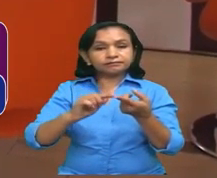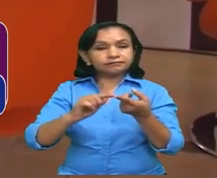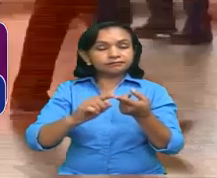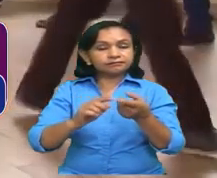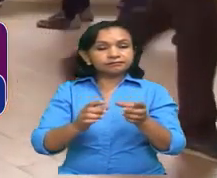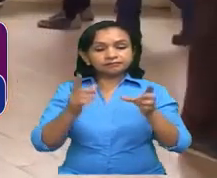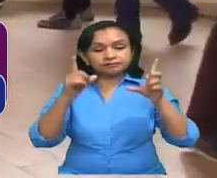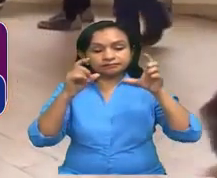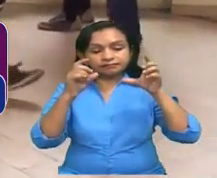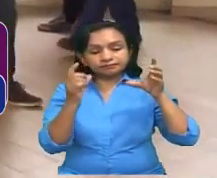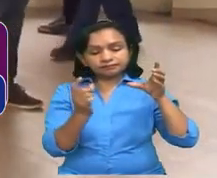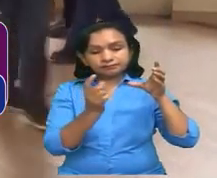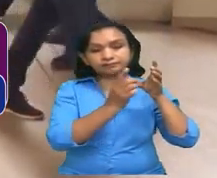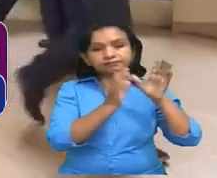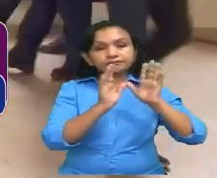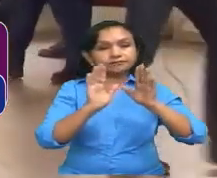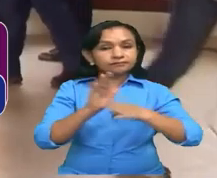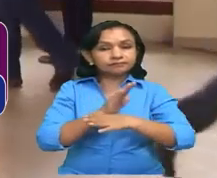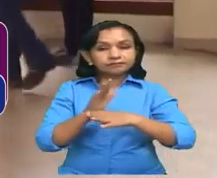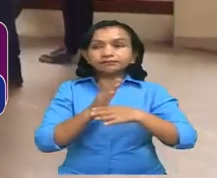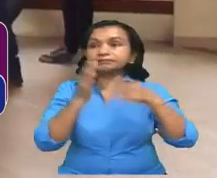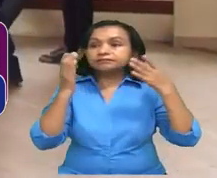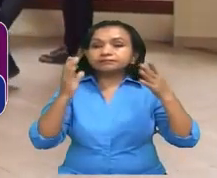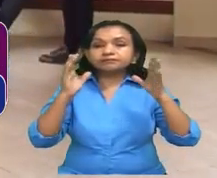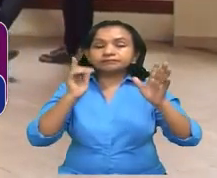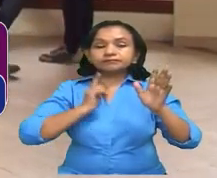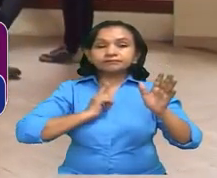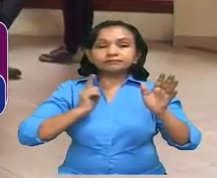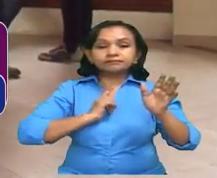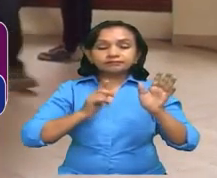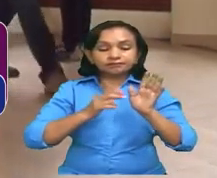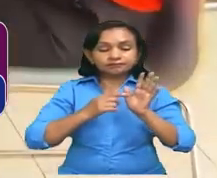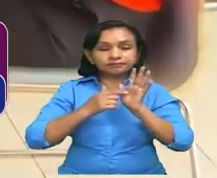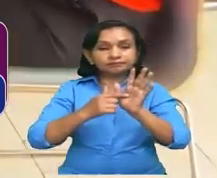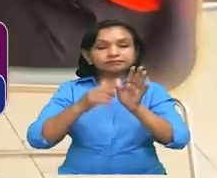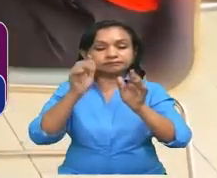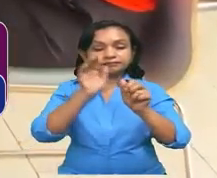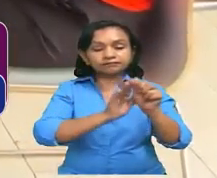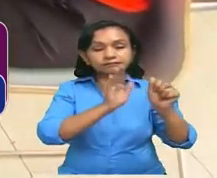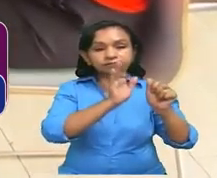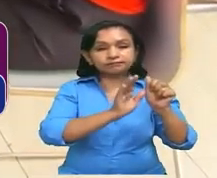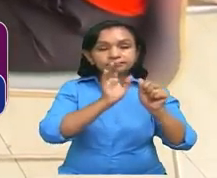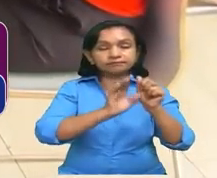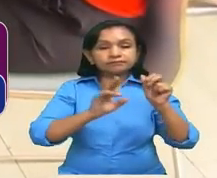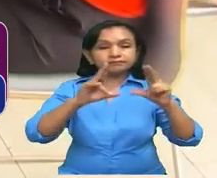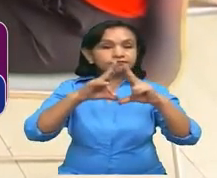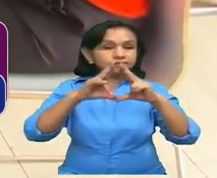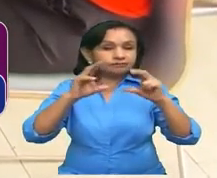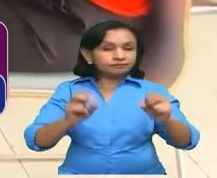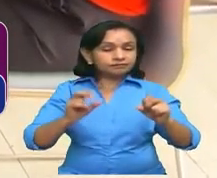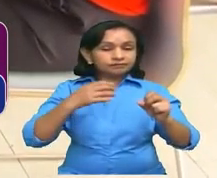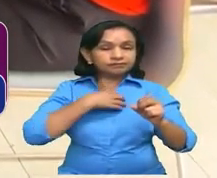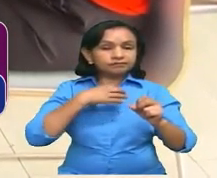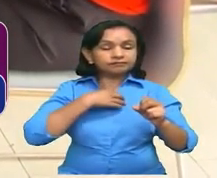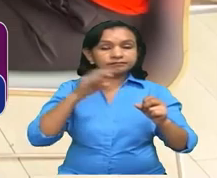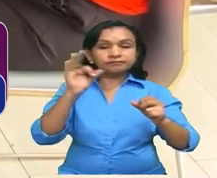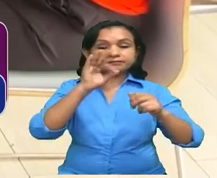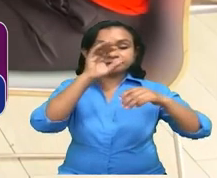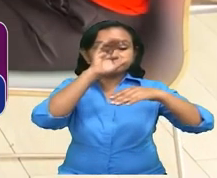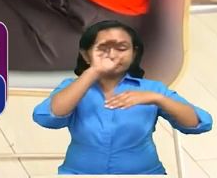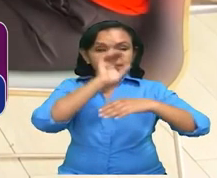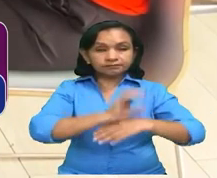en un cuadrado sin forma a las bellezas que ellos expusieron el día de la feria, o cómo se hacen los puros en Estelí, o el tema de la